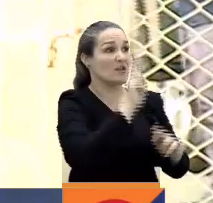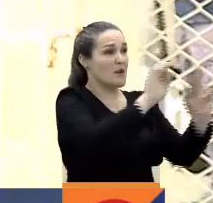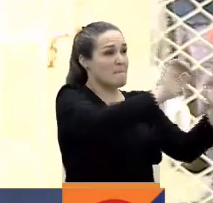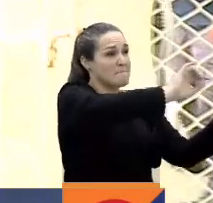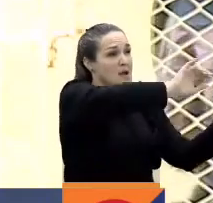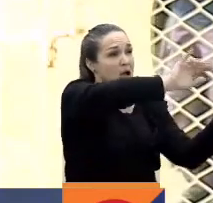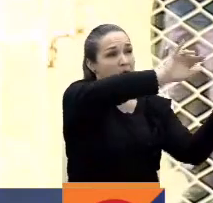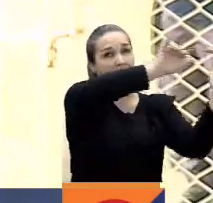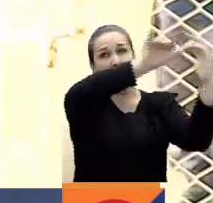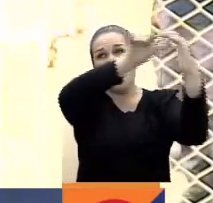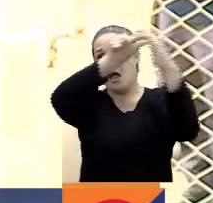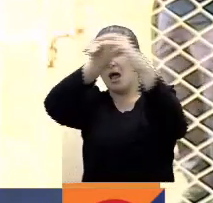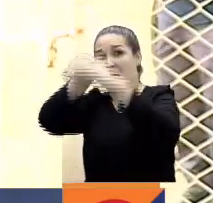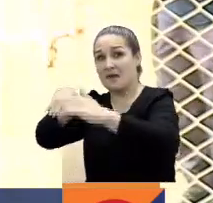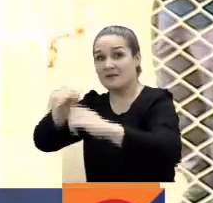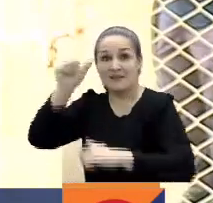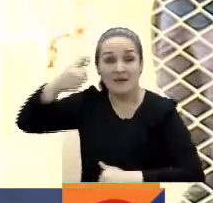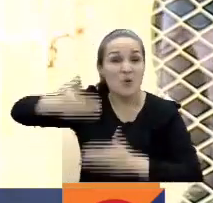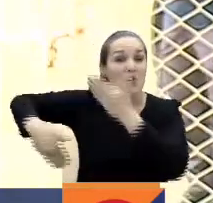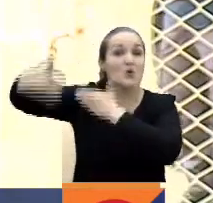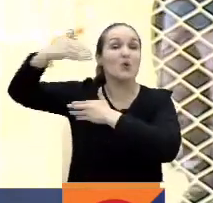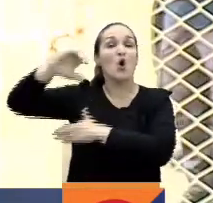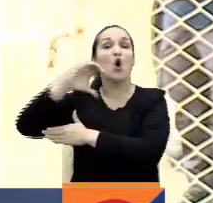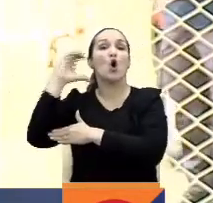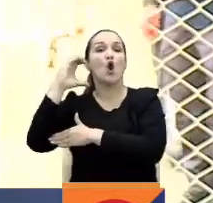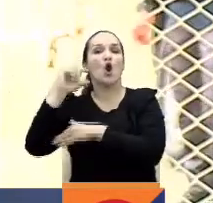como antaño fue la de Colombia allá,